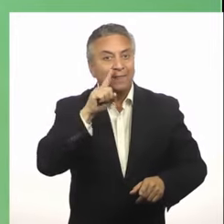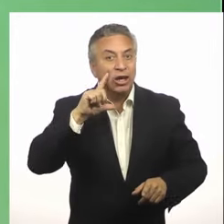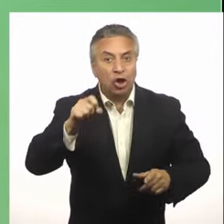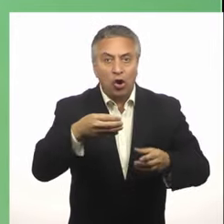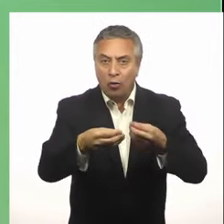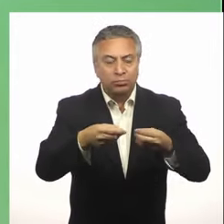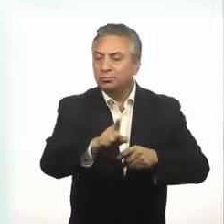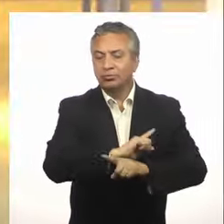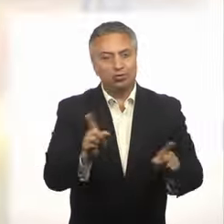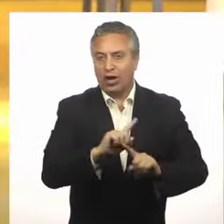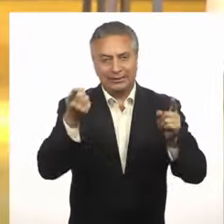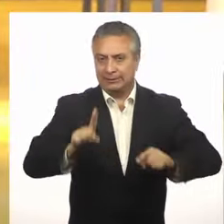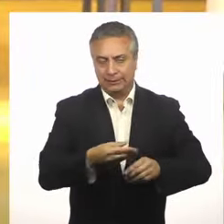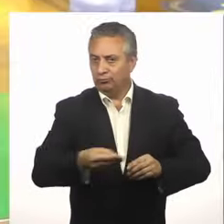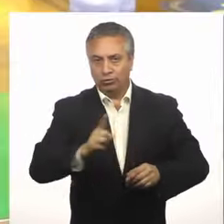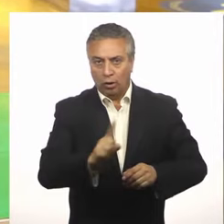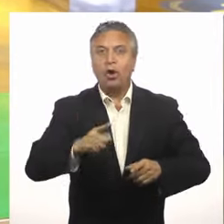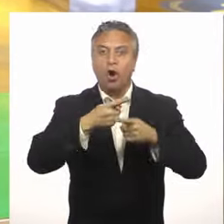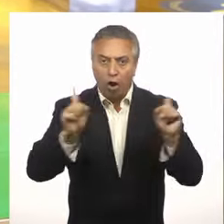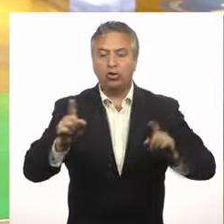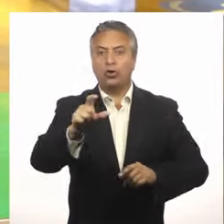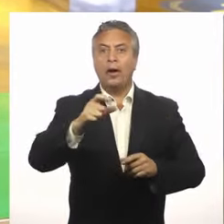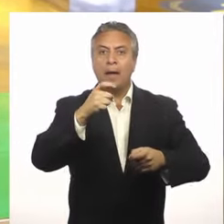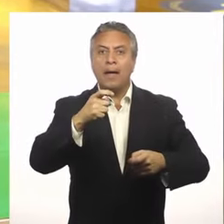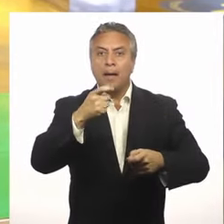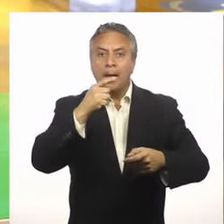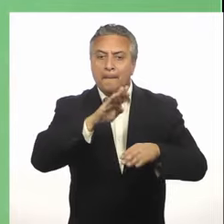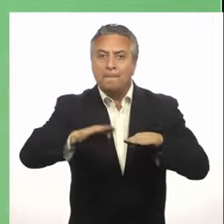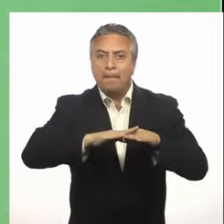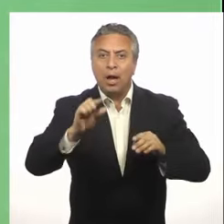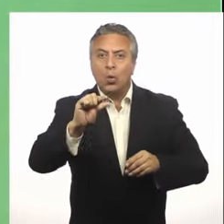Probemos con otros materiales. Cartón. ¿El cartón conducirá